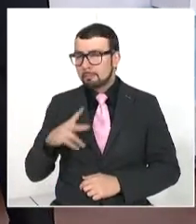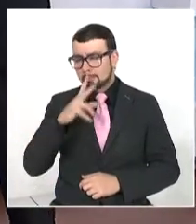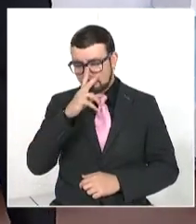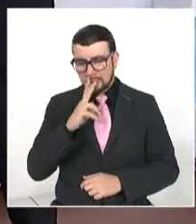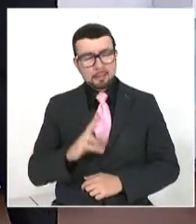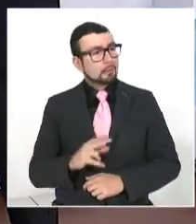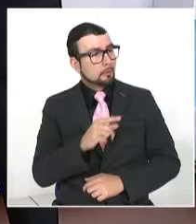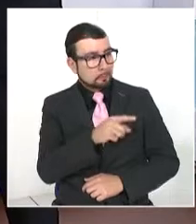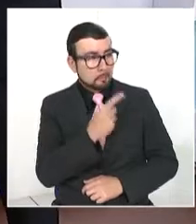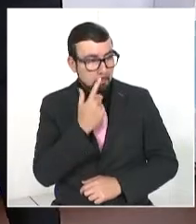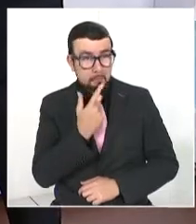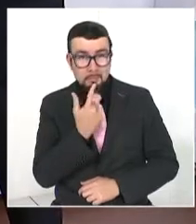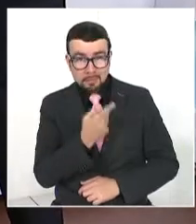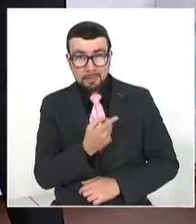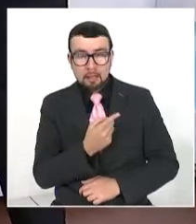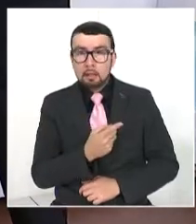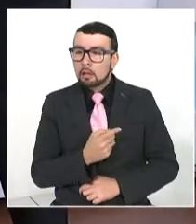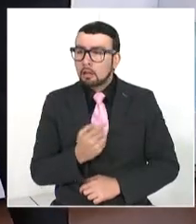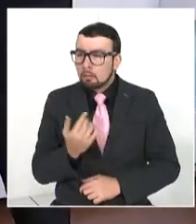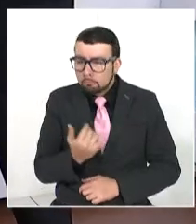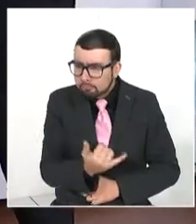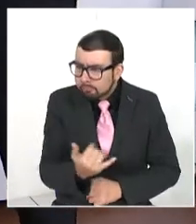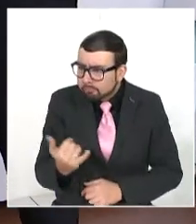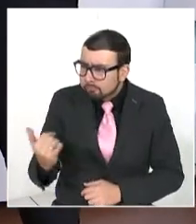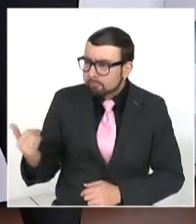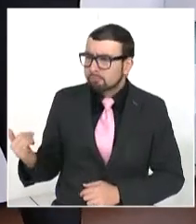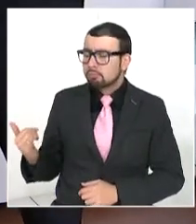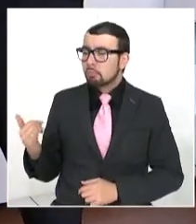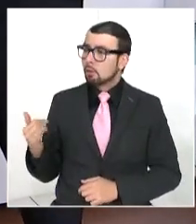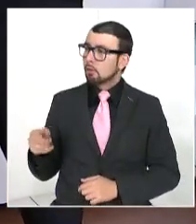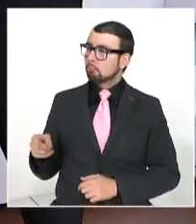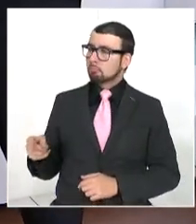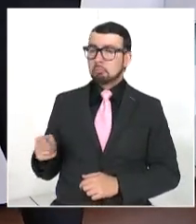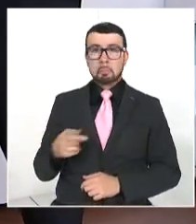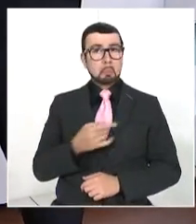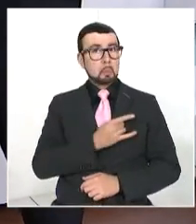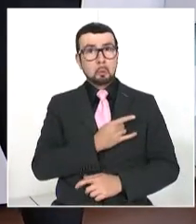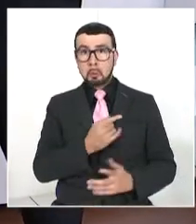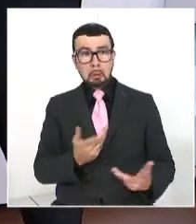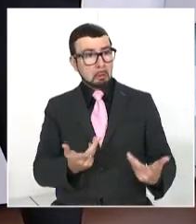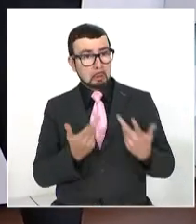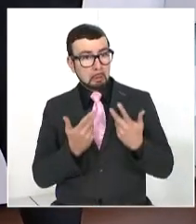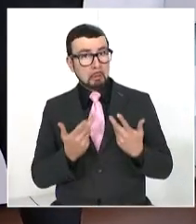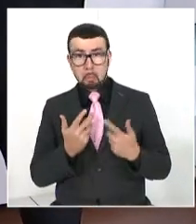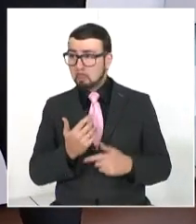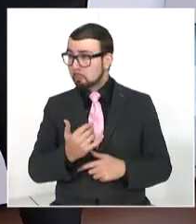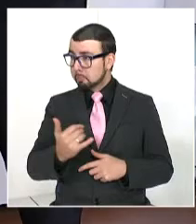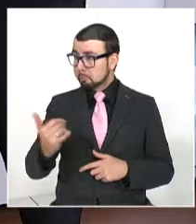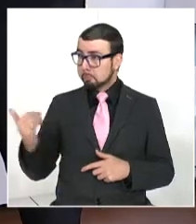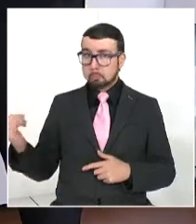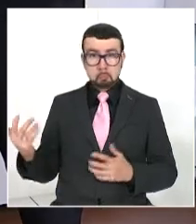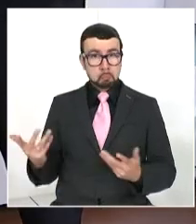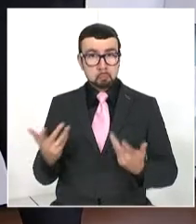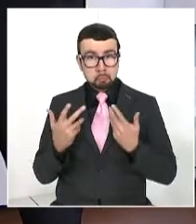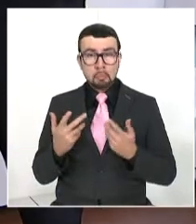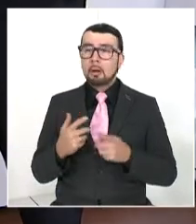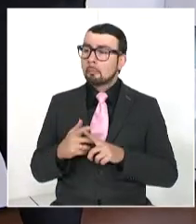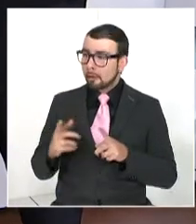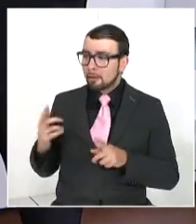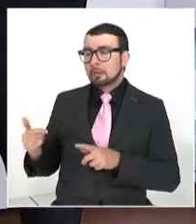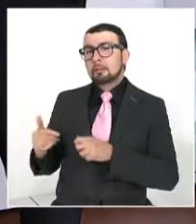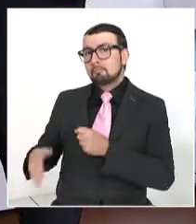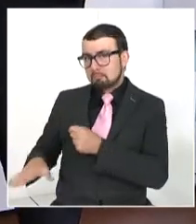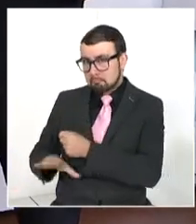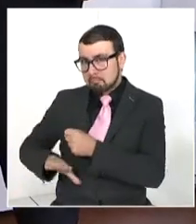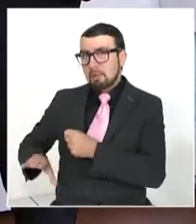que decía ahora mi padre, y es que todos estos conceptos, a pesar de que no nos lo enseñan en la Facultad de Medicina, tienen su base